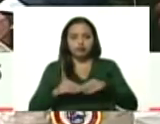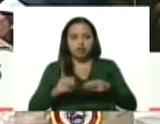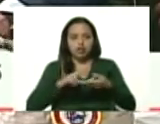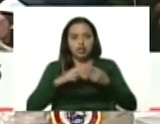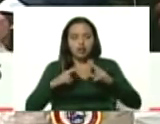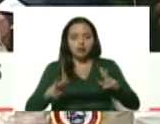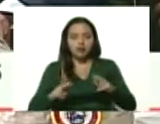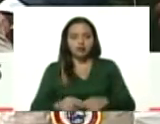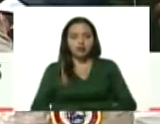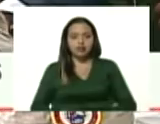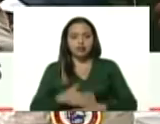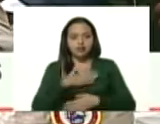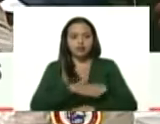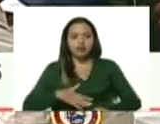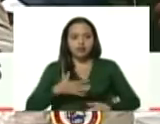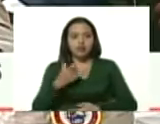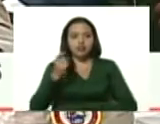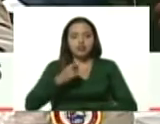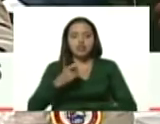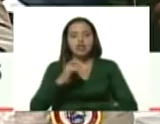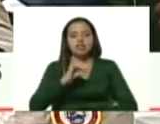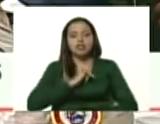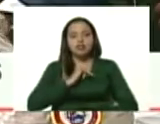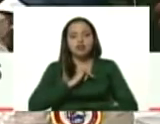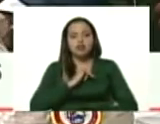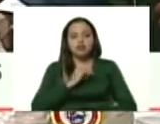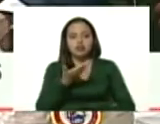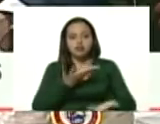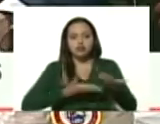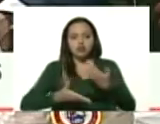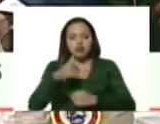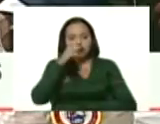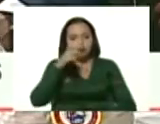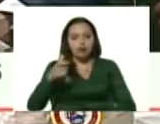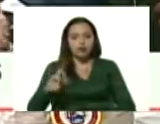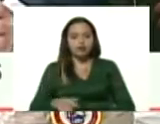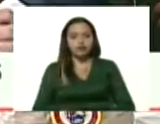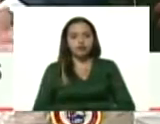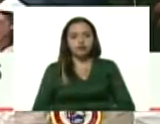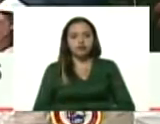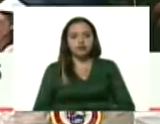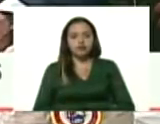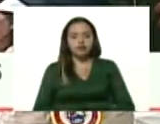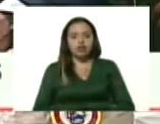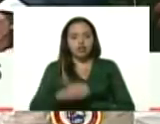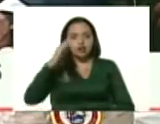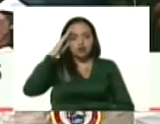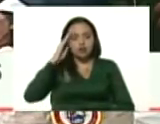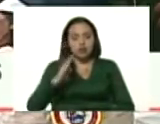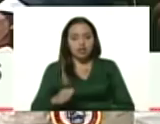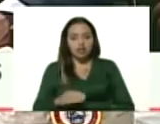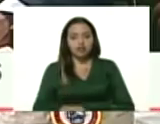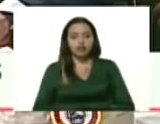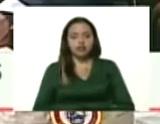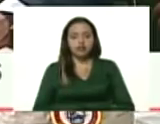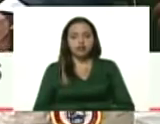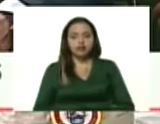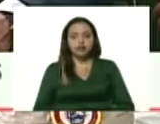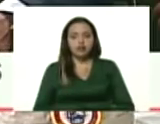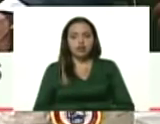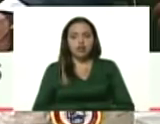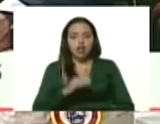y la satisfacción progresiva de las necesidades individuales y colectivas de nuestro pueblo. Correcto. En lo militar, mi comandante en jefe, la